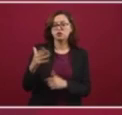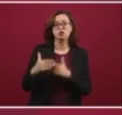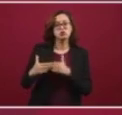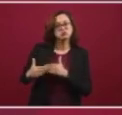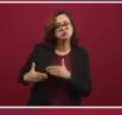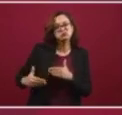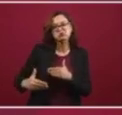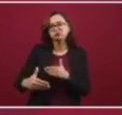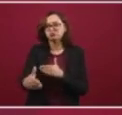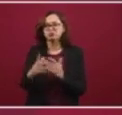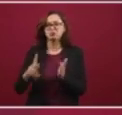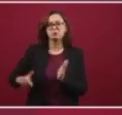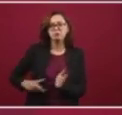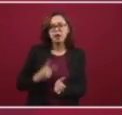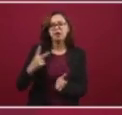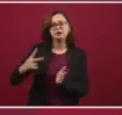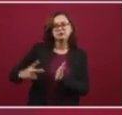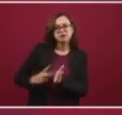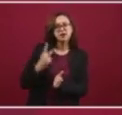1872, un día como hoy,